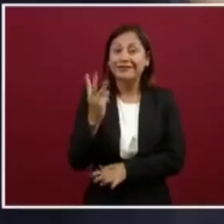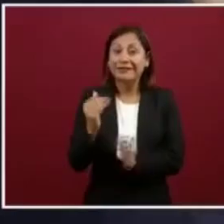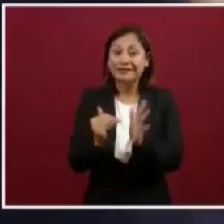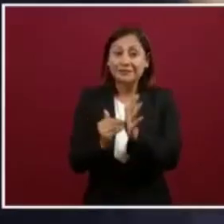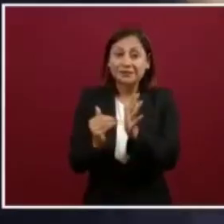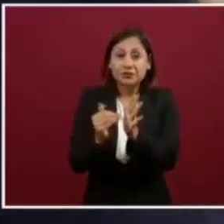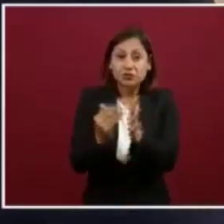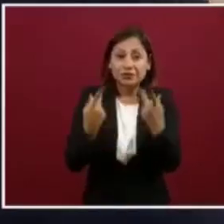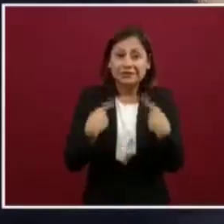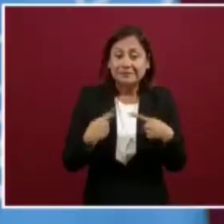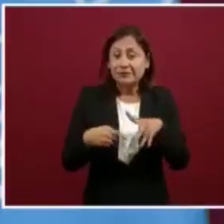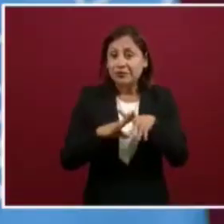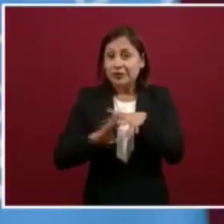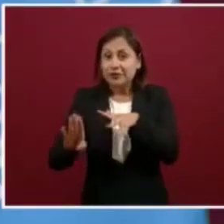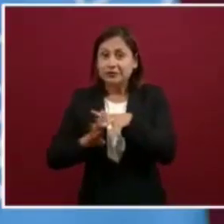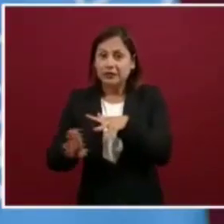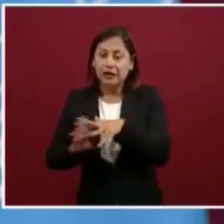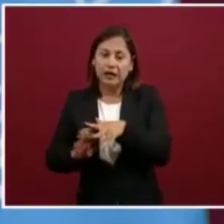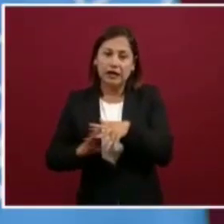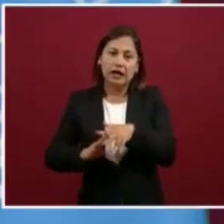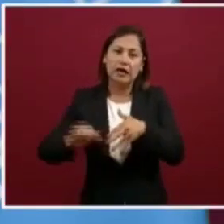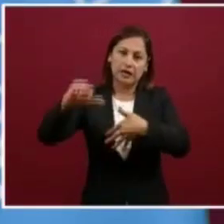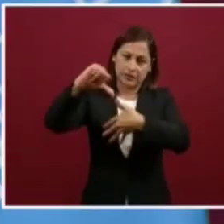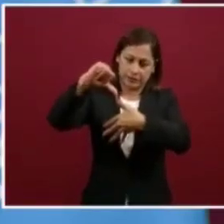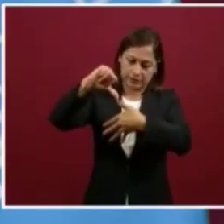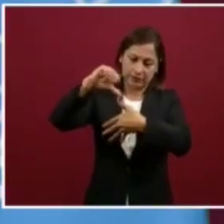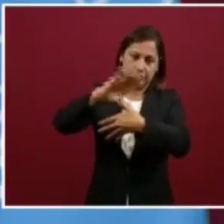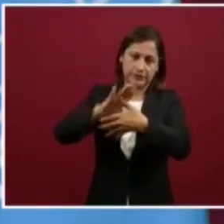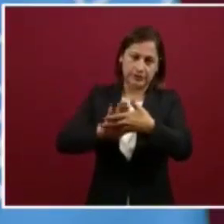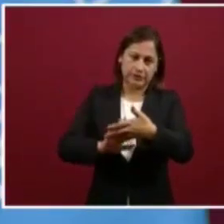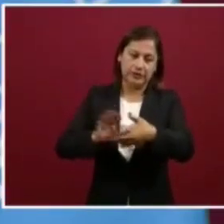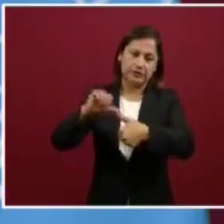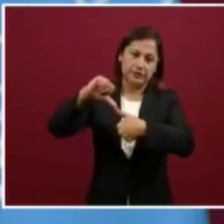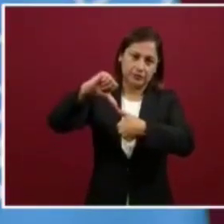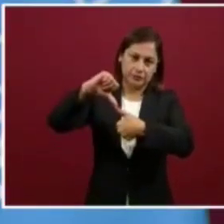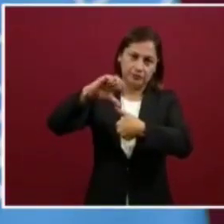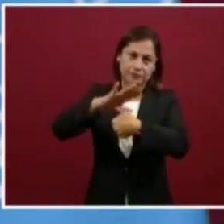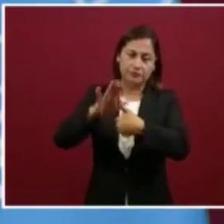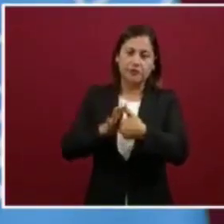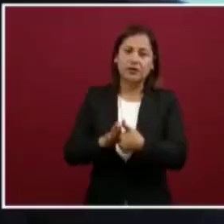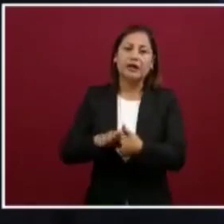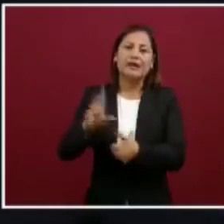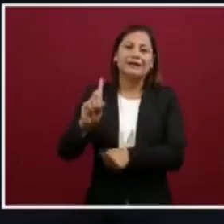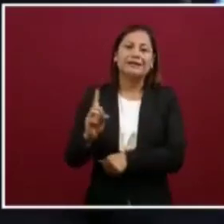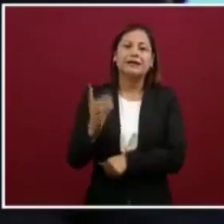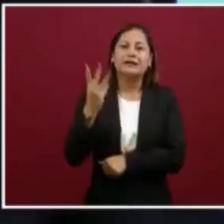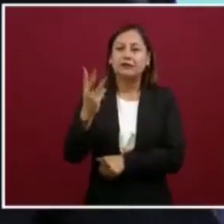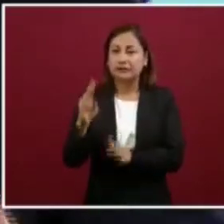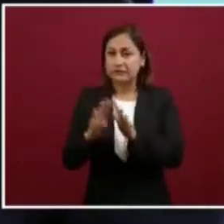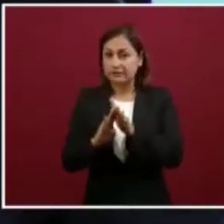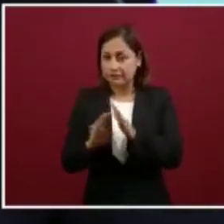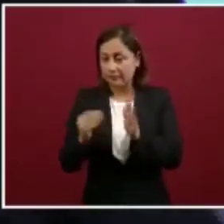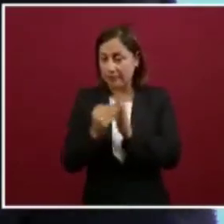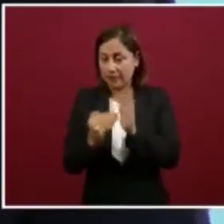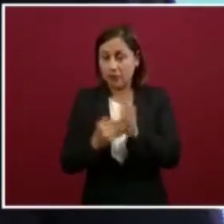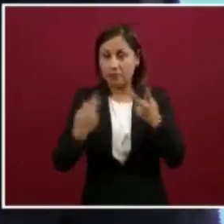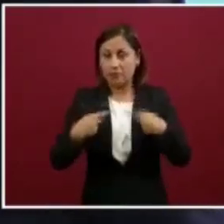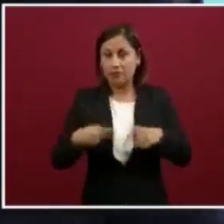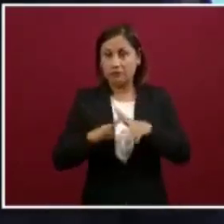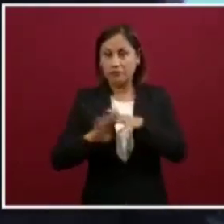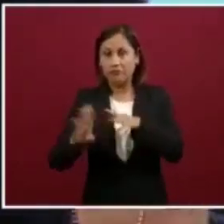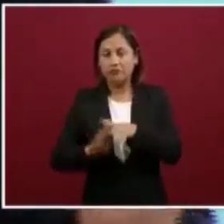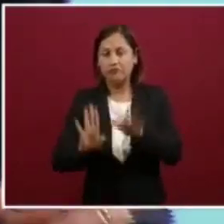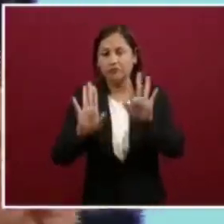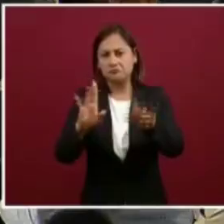de Centroamérica y México, pero solamente del norte de Centroamérica son 33 millones. Y fíjense ustedes el problema